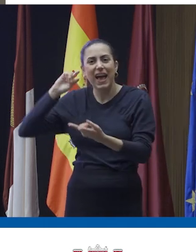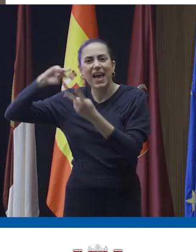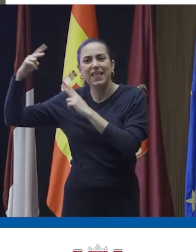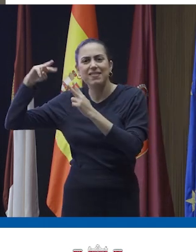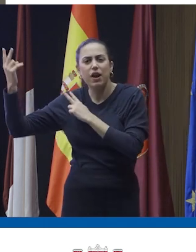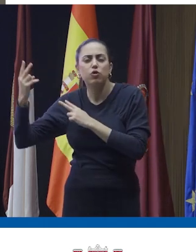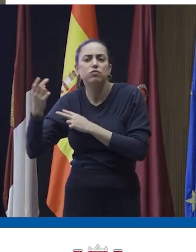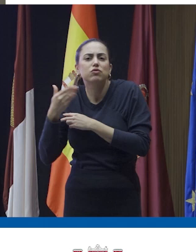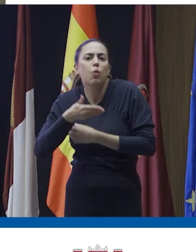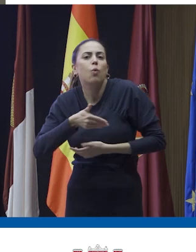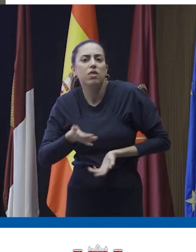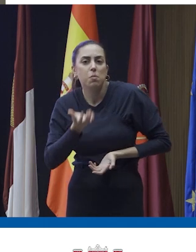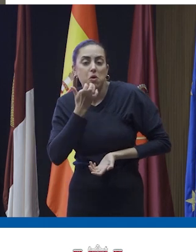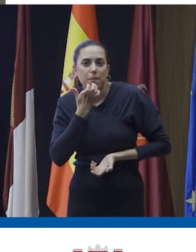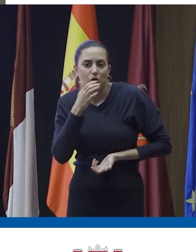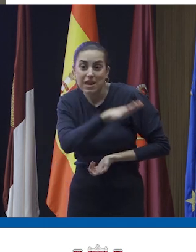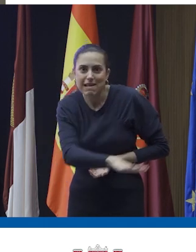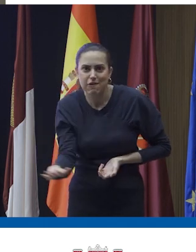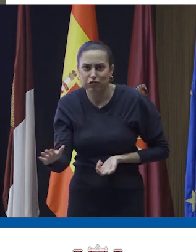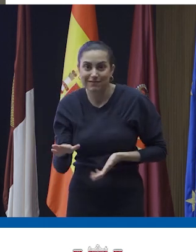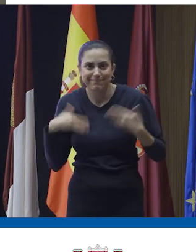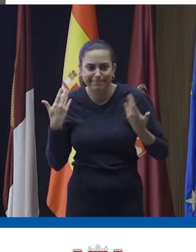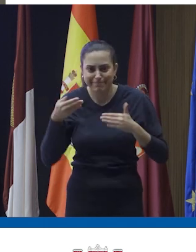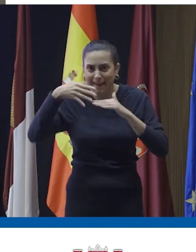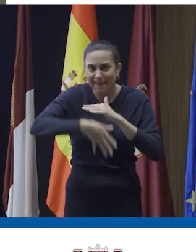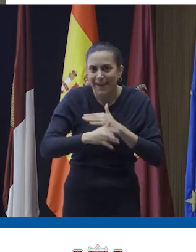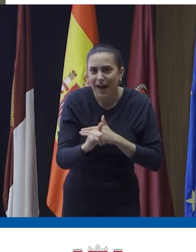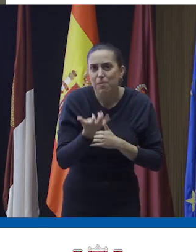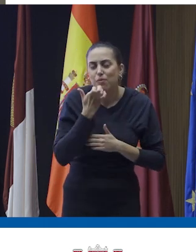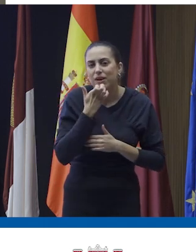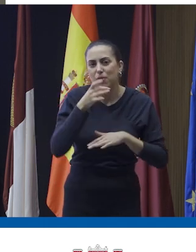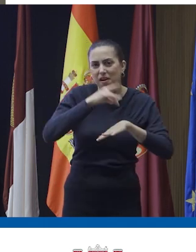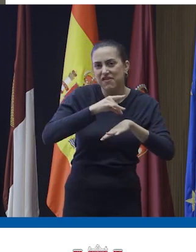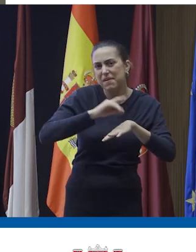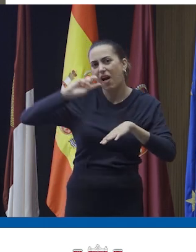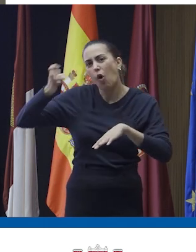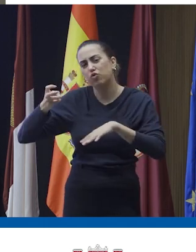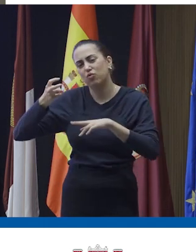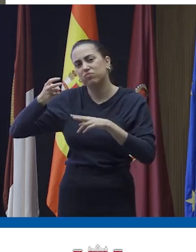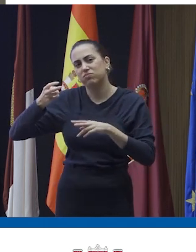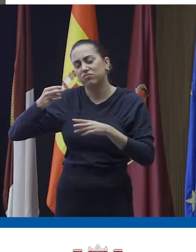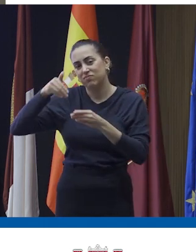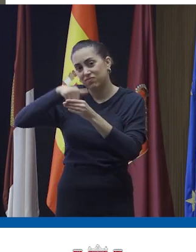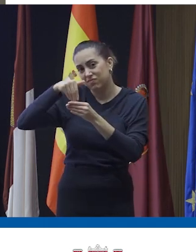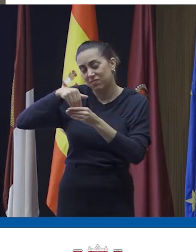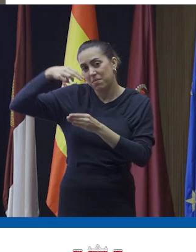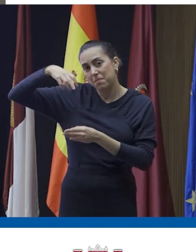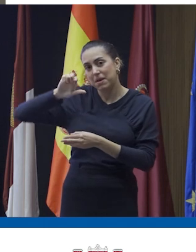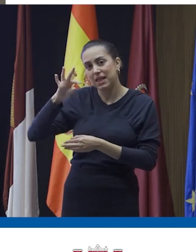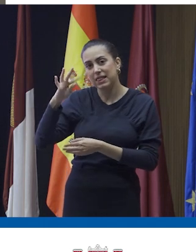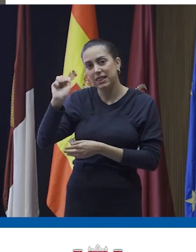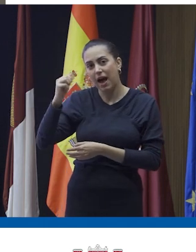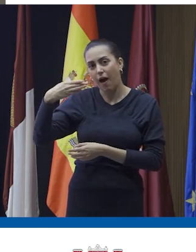suele ser en casos de pacientes que aparecen en niños que tienen enfermedades, por ejemplo, enfermedades metabólicas o de algún otro tipo que se encuentren